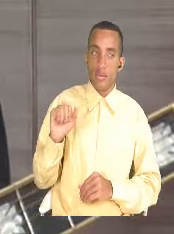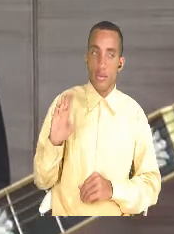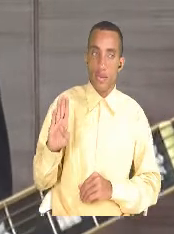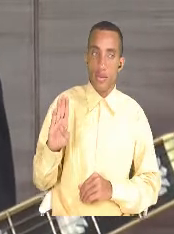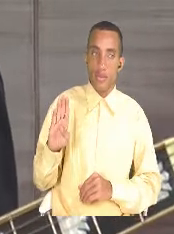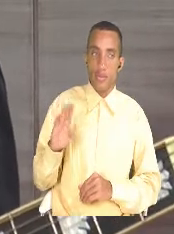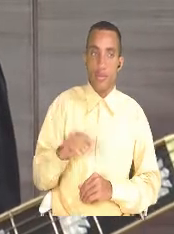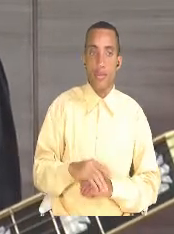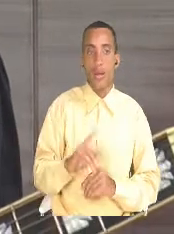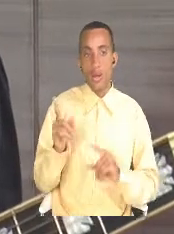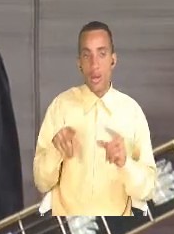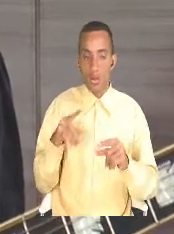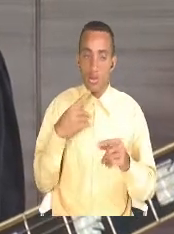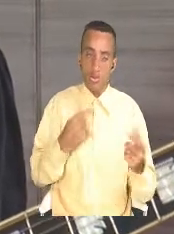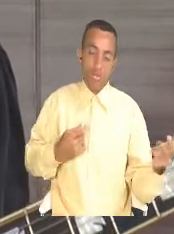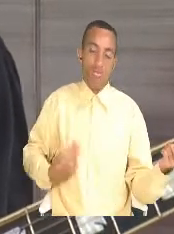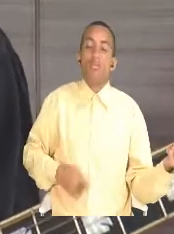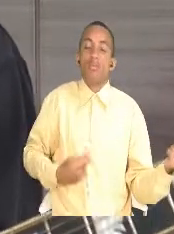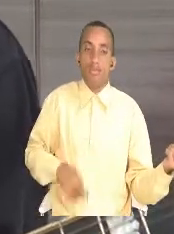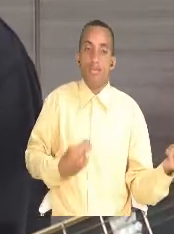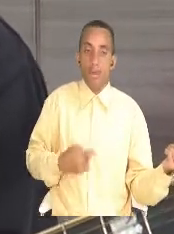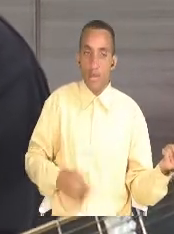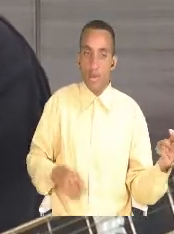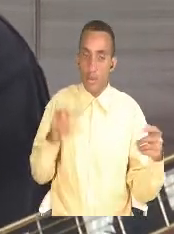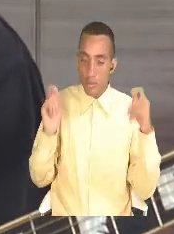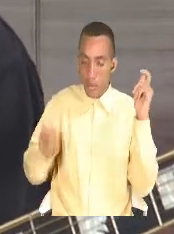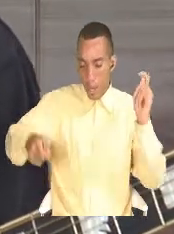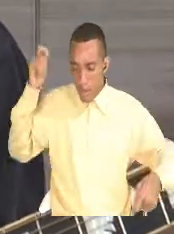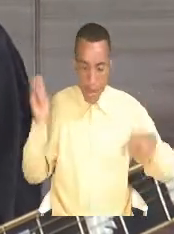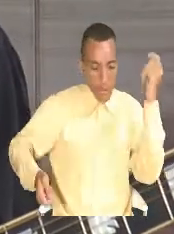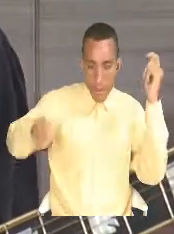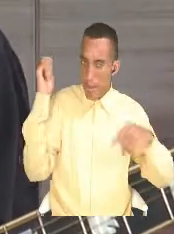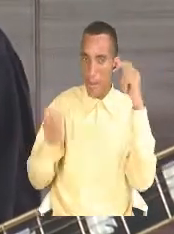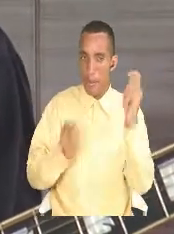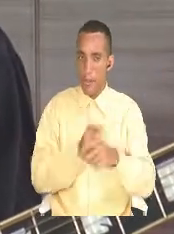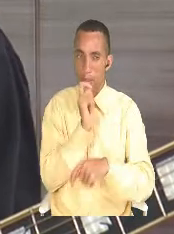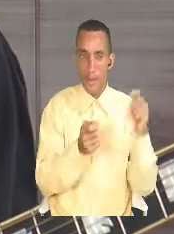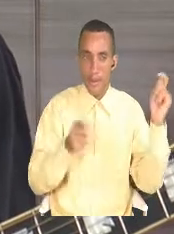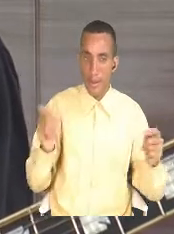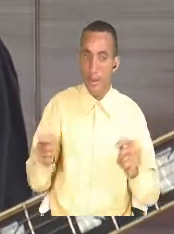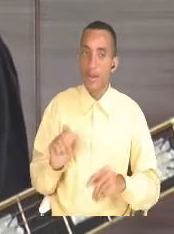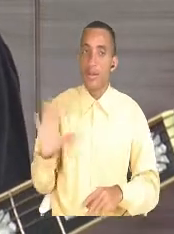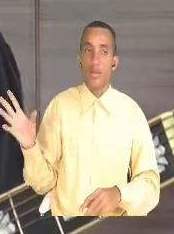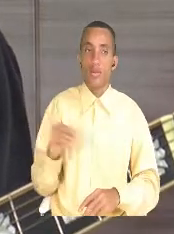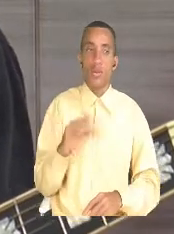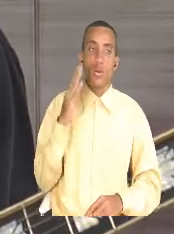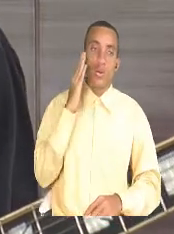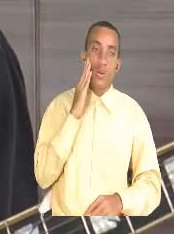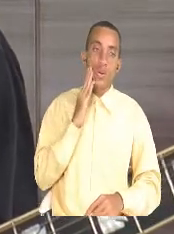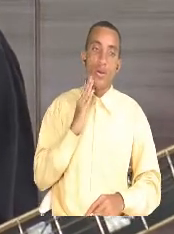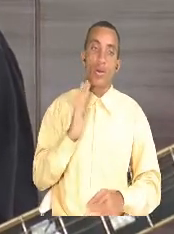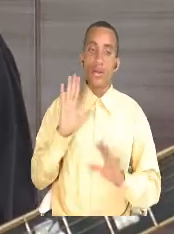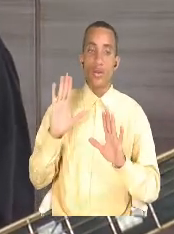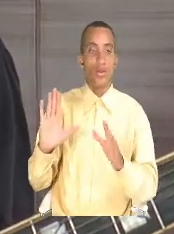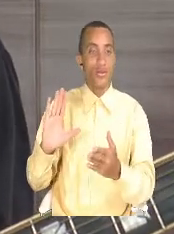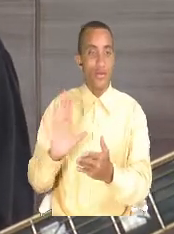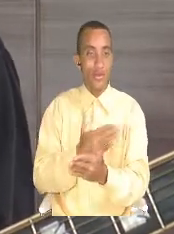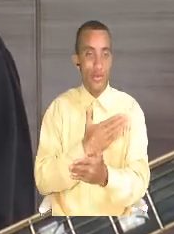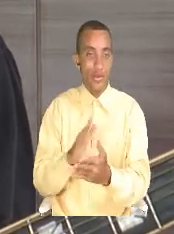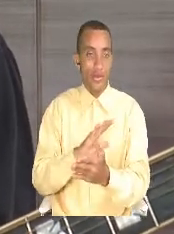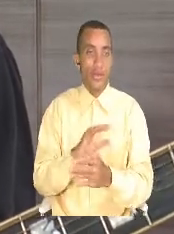rockeros, los que hacen funk, no solo música tropical, sino la música juvenil también, por decirlo así.